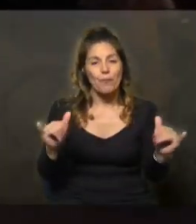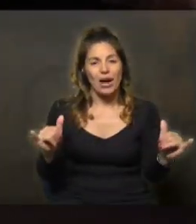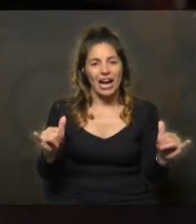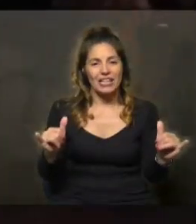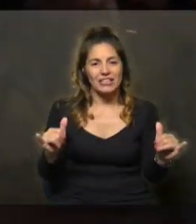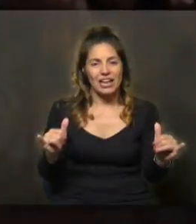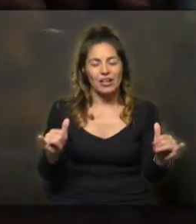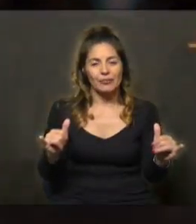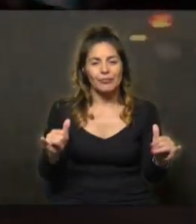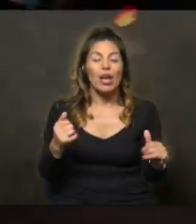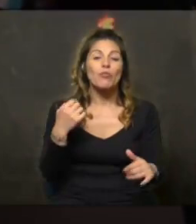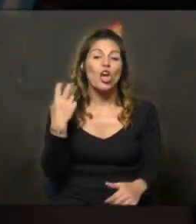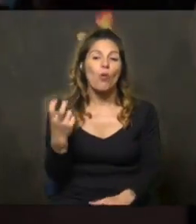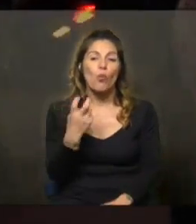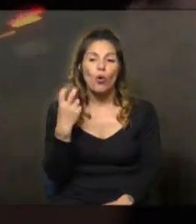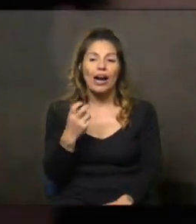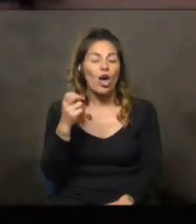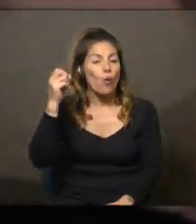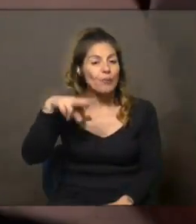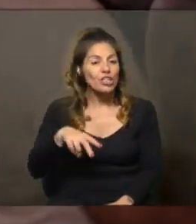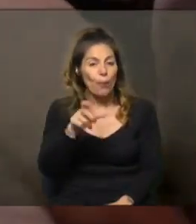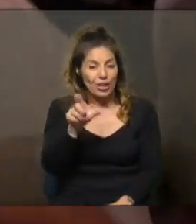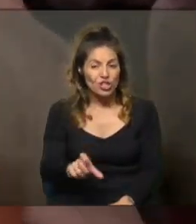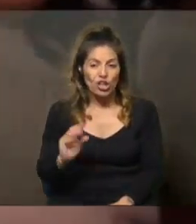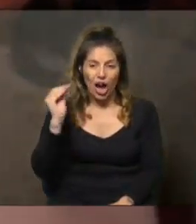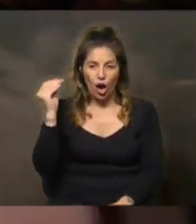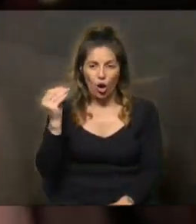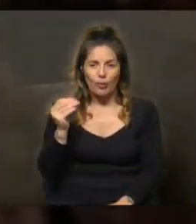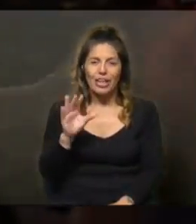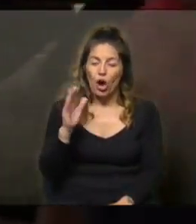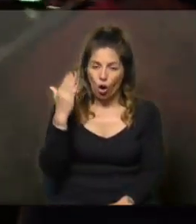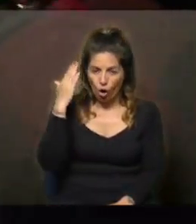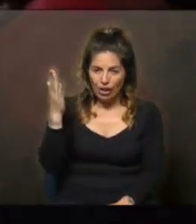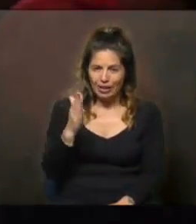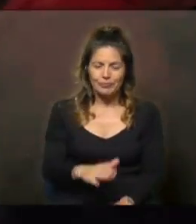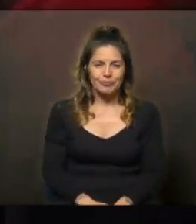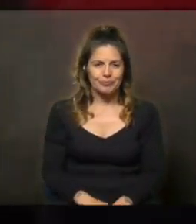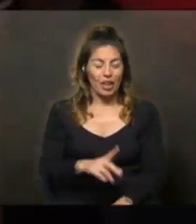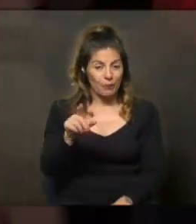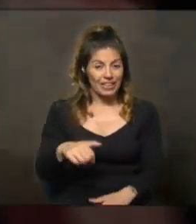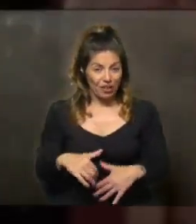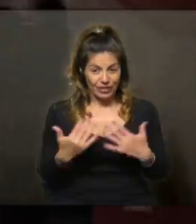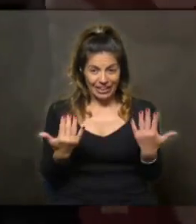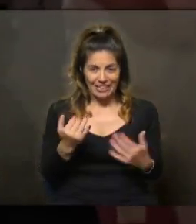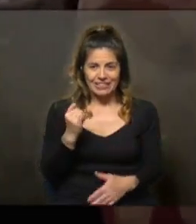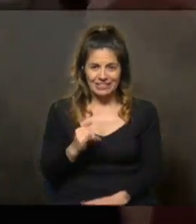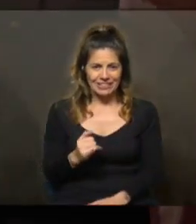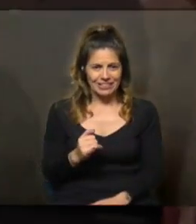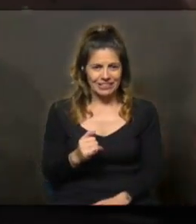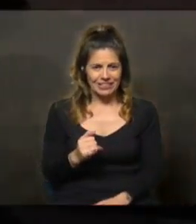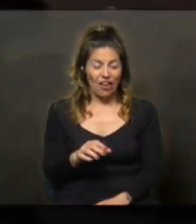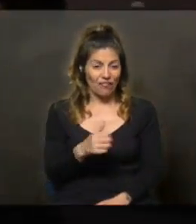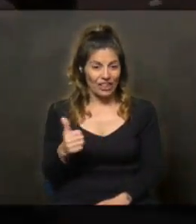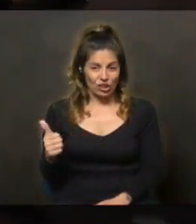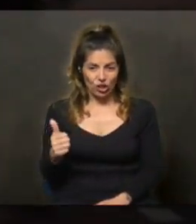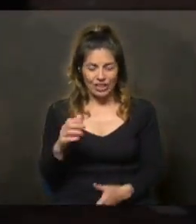establecida vamos a buscar alguna opinión de gente joven si les parece Hola Cómo te va viniste a festejar la